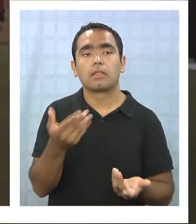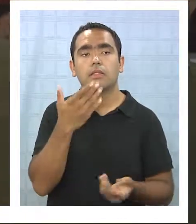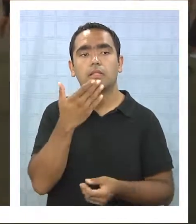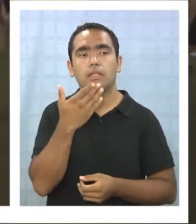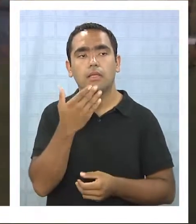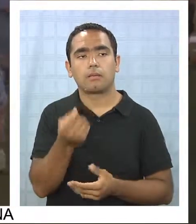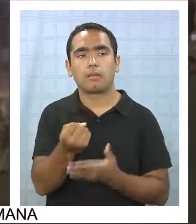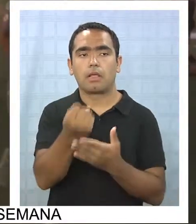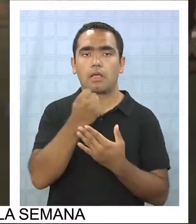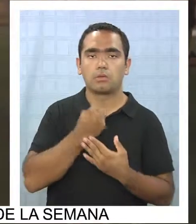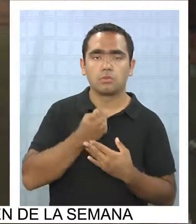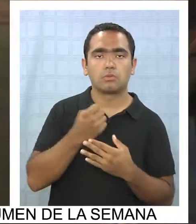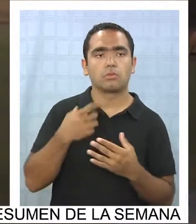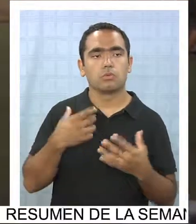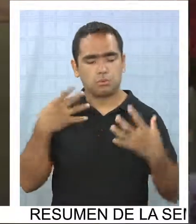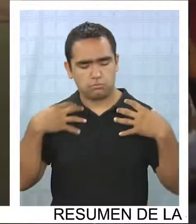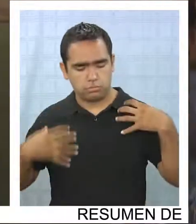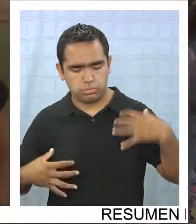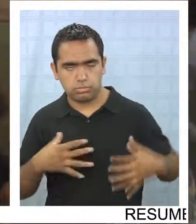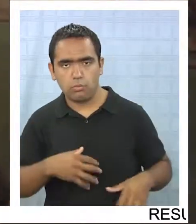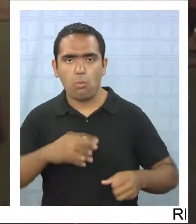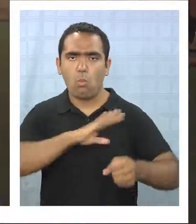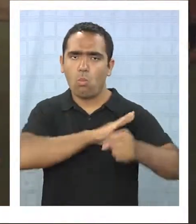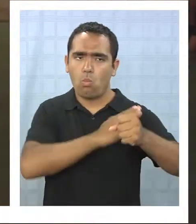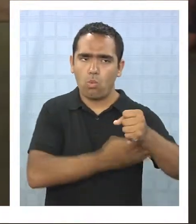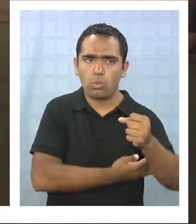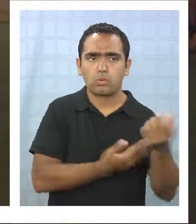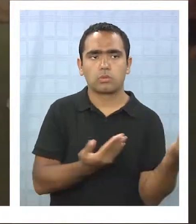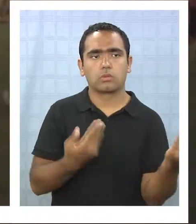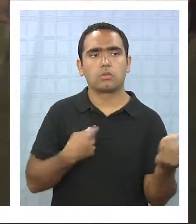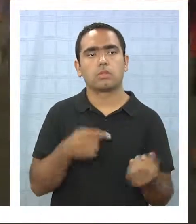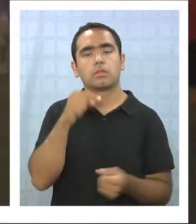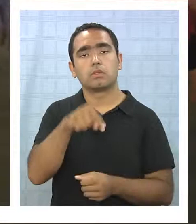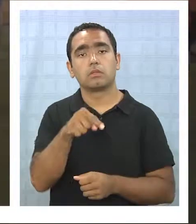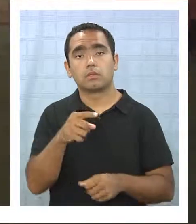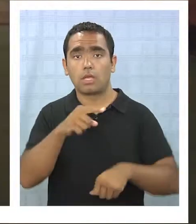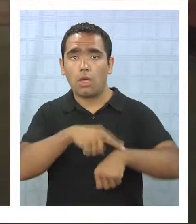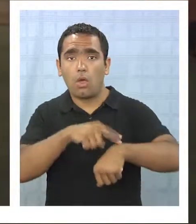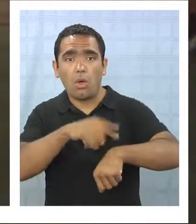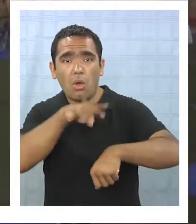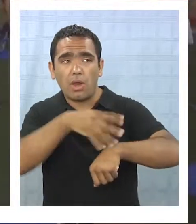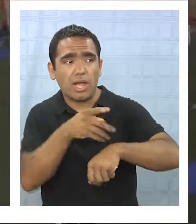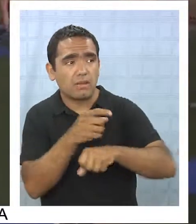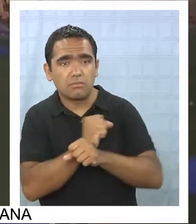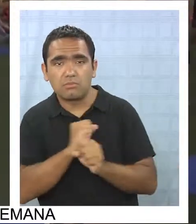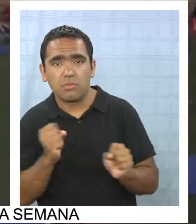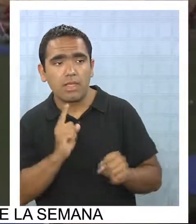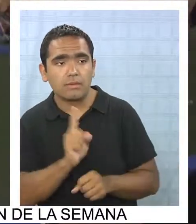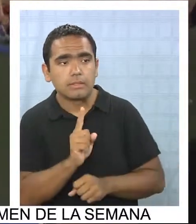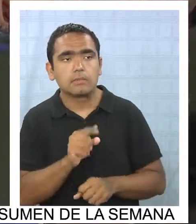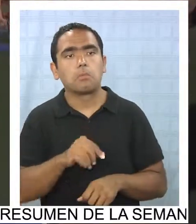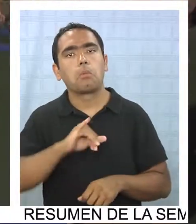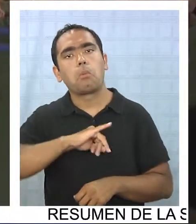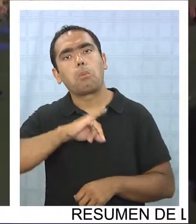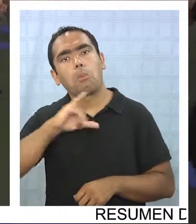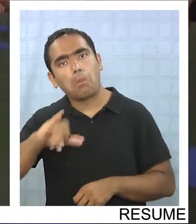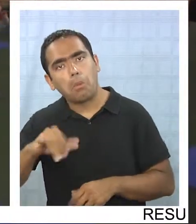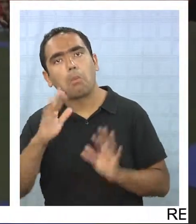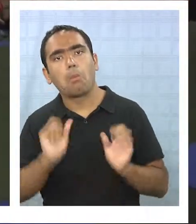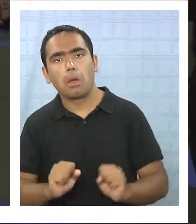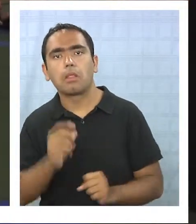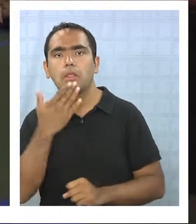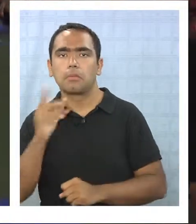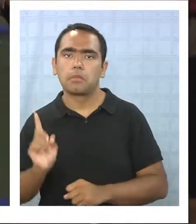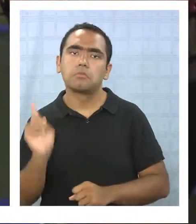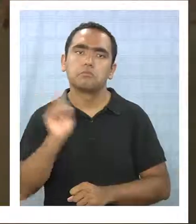también tonifica por partes, trabajamos cada grupo muscular, entonces el que por horario no alcanzó a esto, puede llegar al horario siguiente